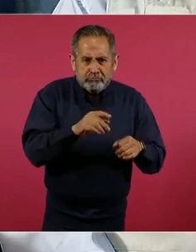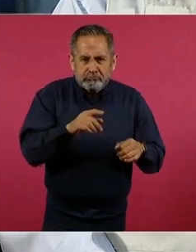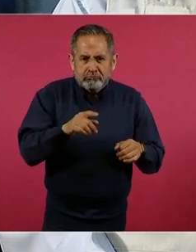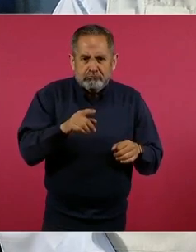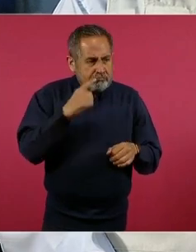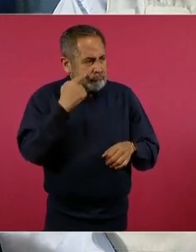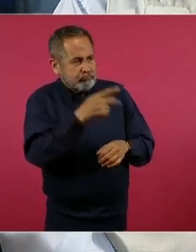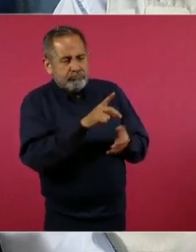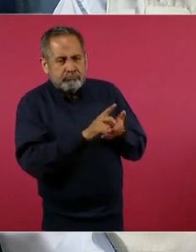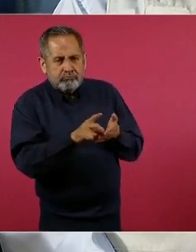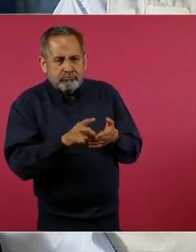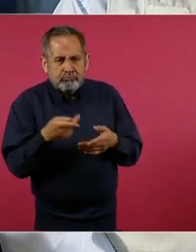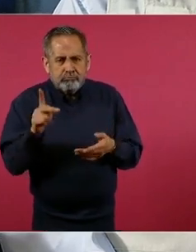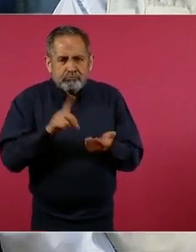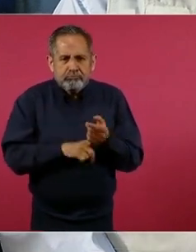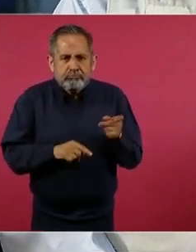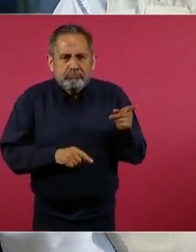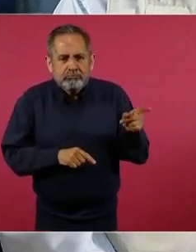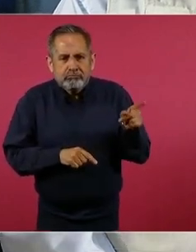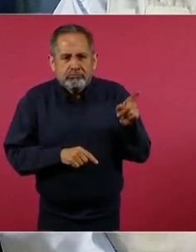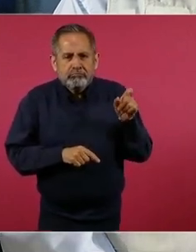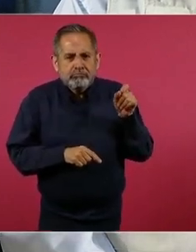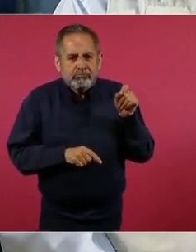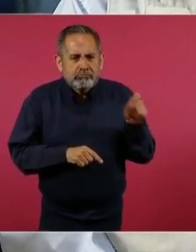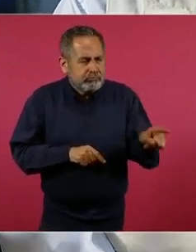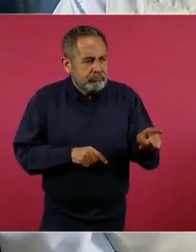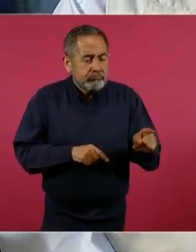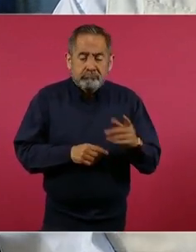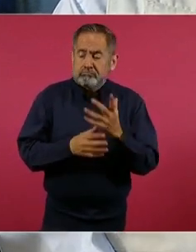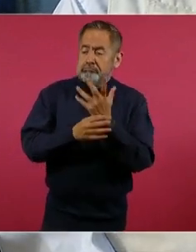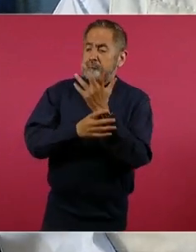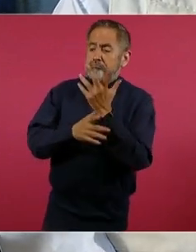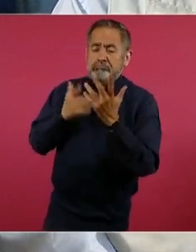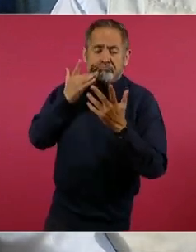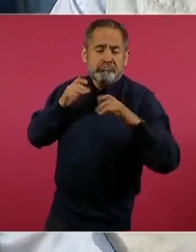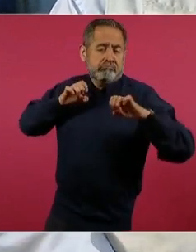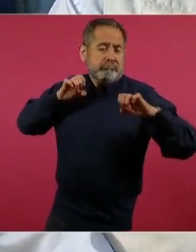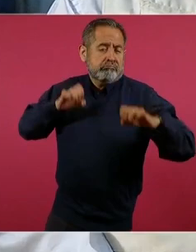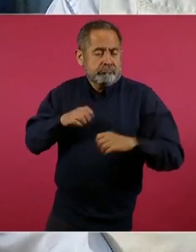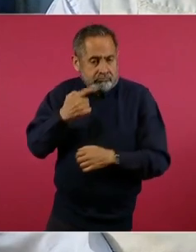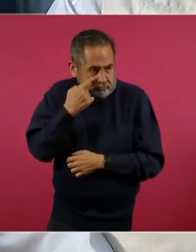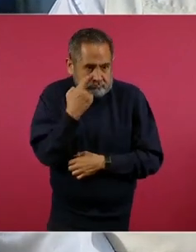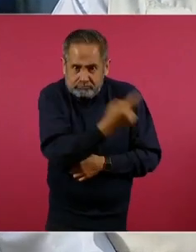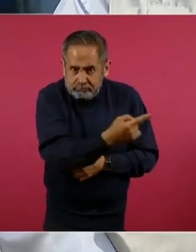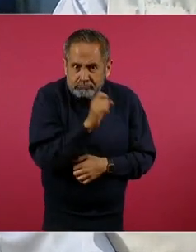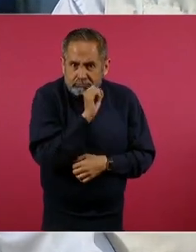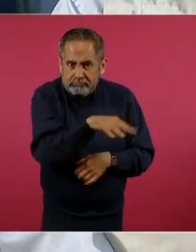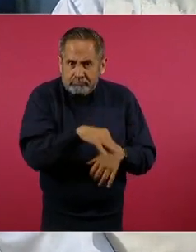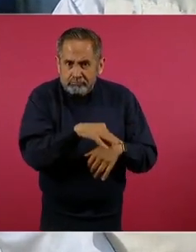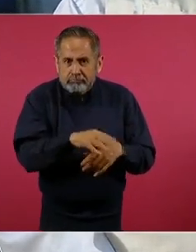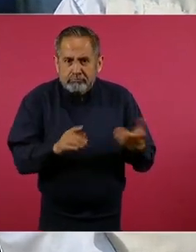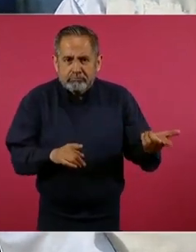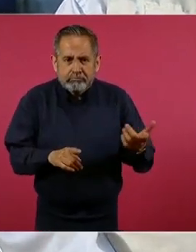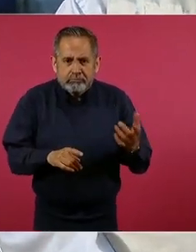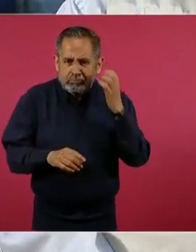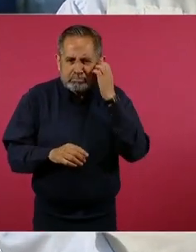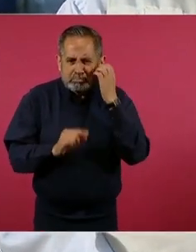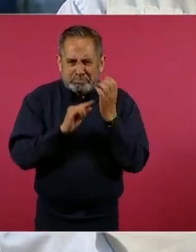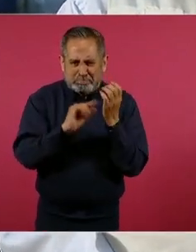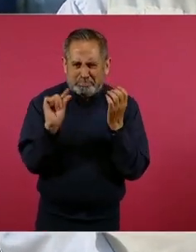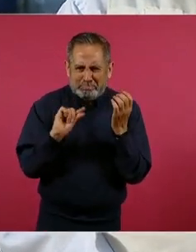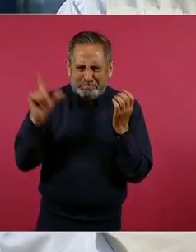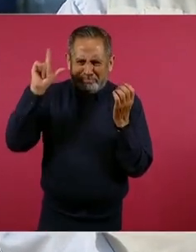los derechos, pero pues están ostentando pues el lujo, ¿no? Un celular de alta gama